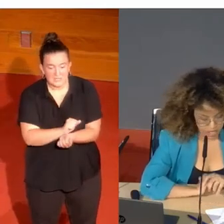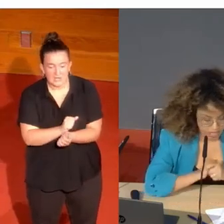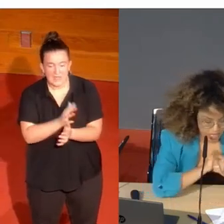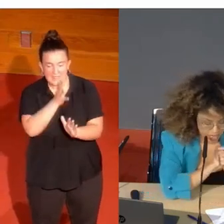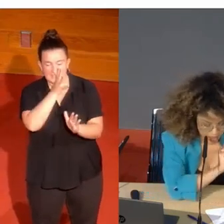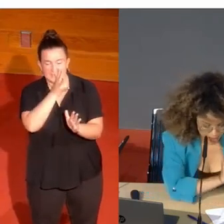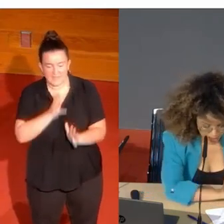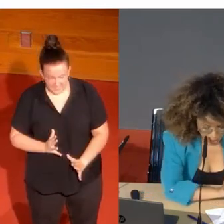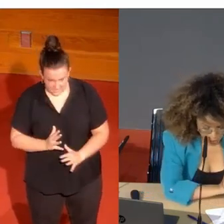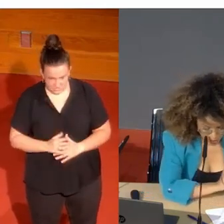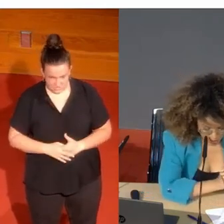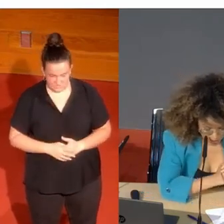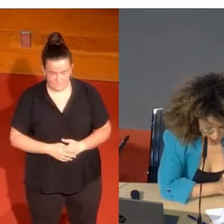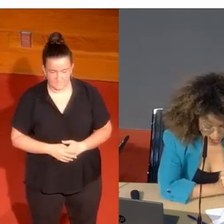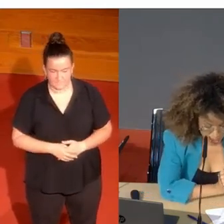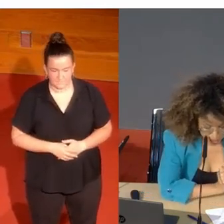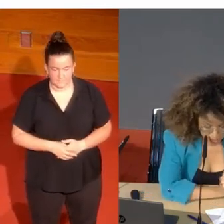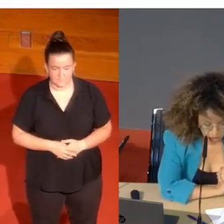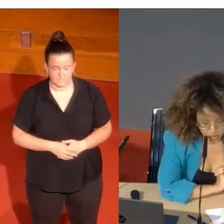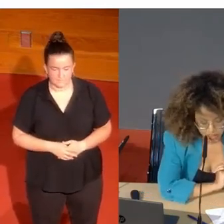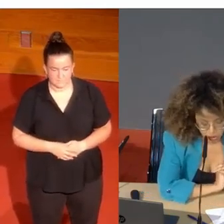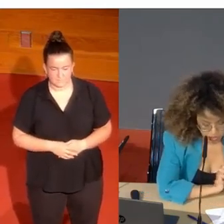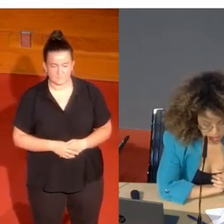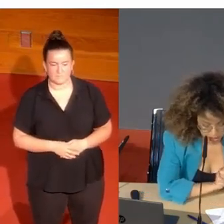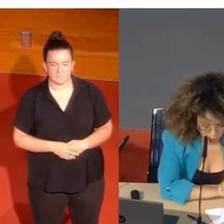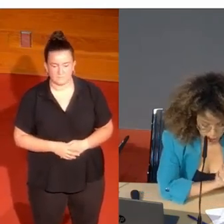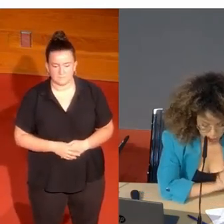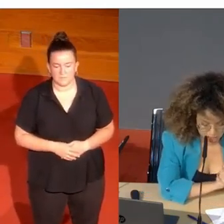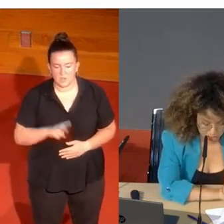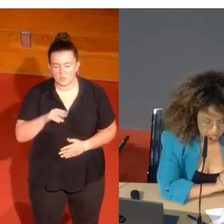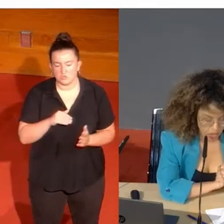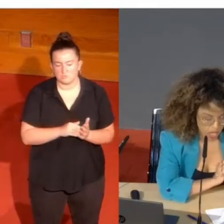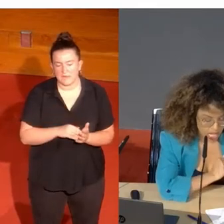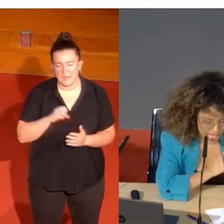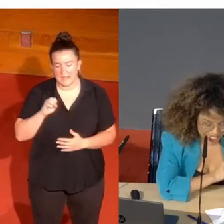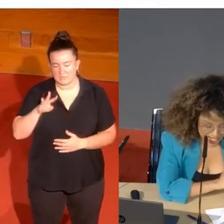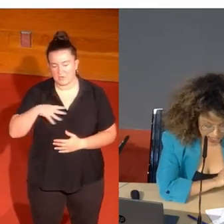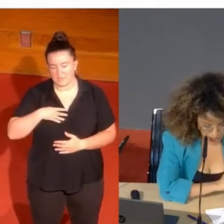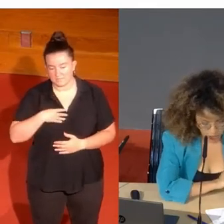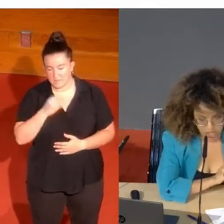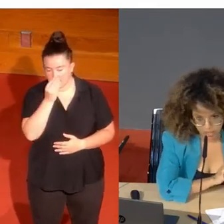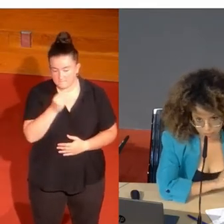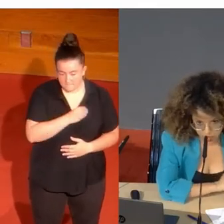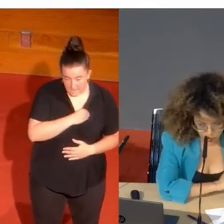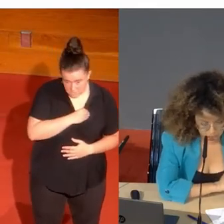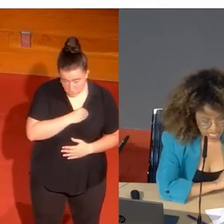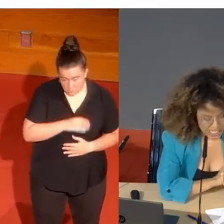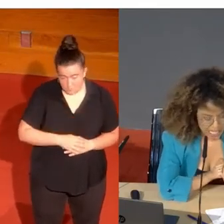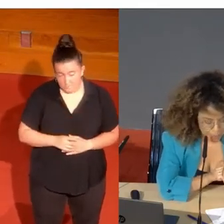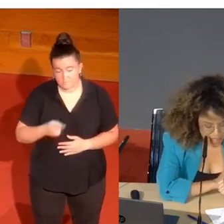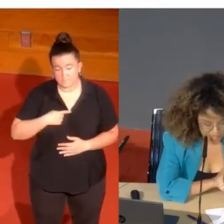eh se eh en mayo de 2014 fue sentenciado a 10 años de